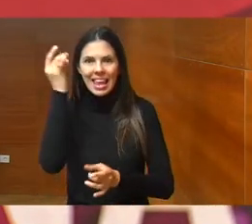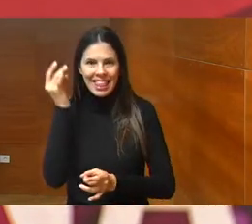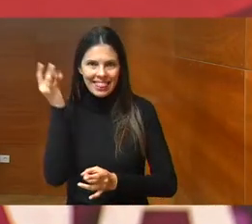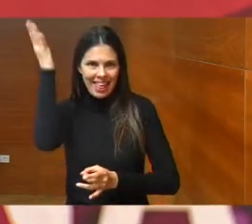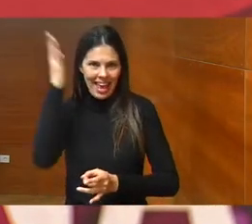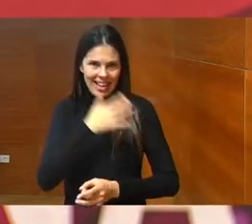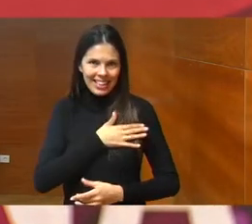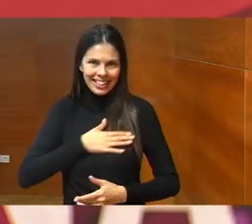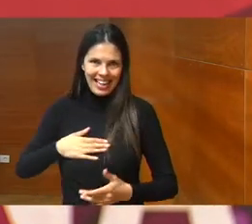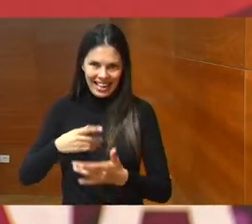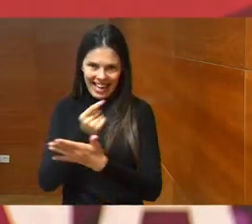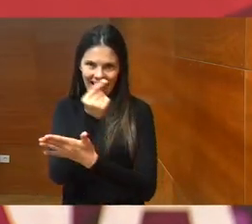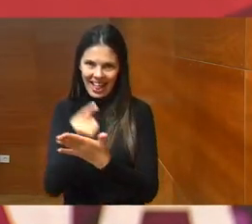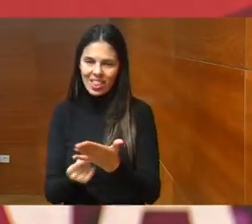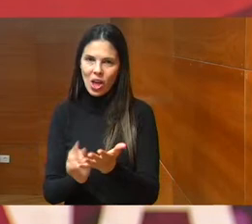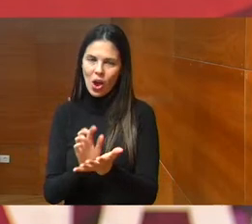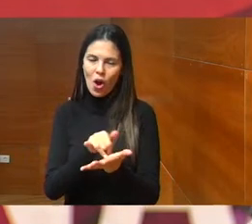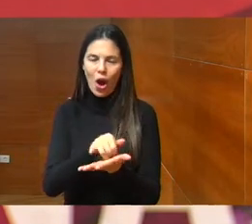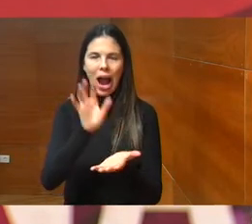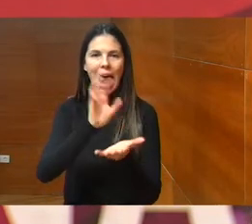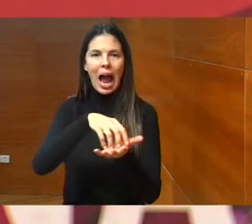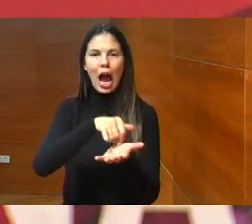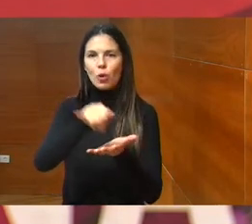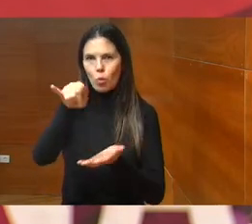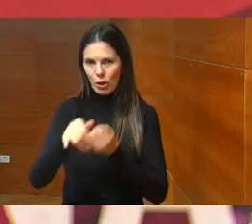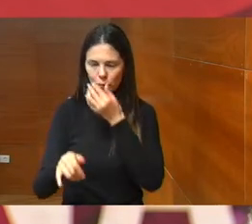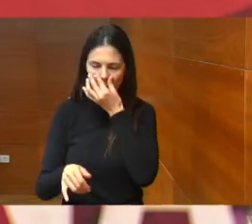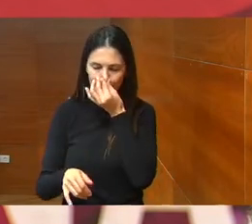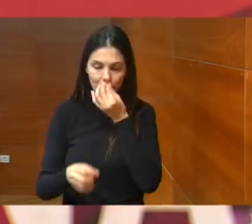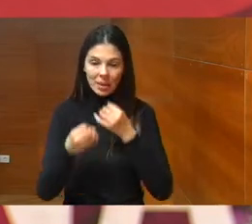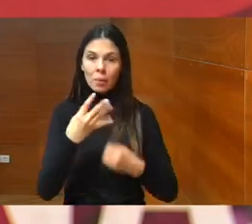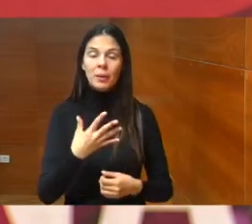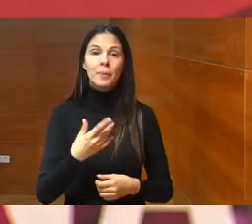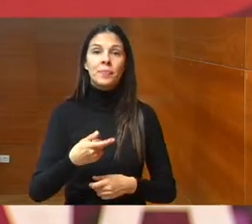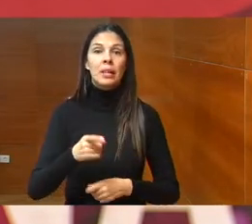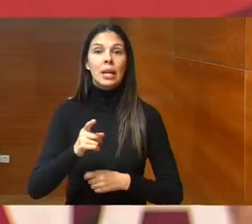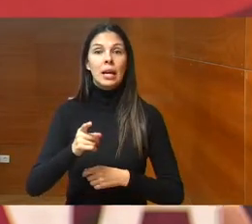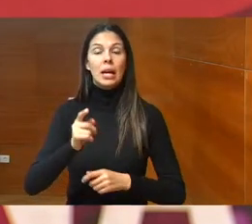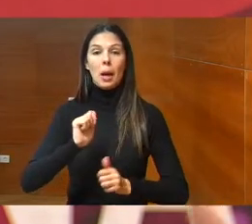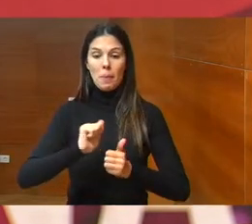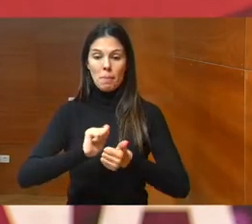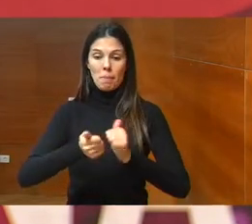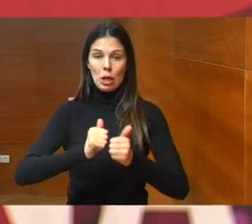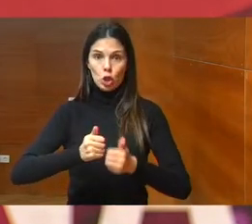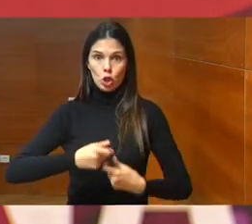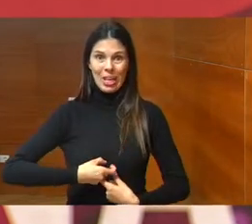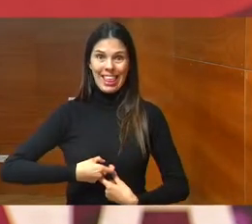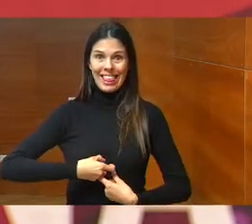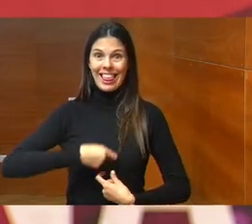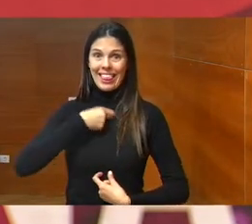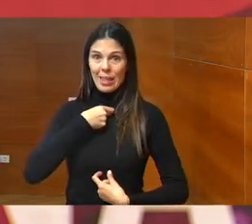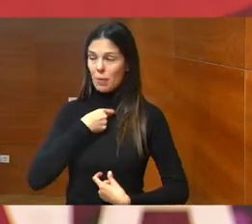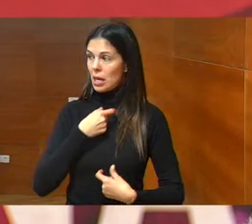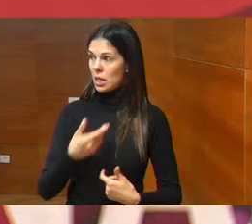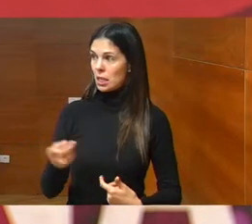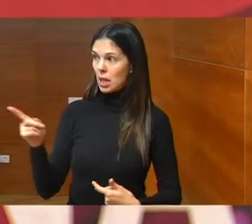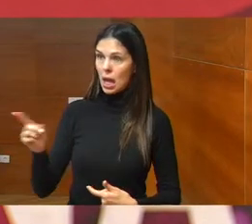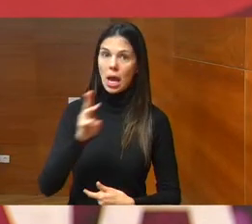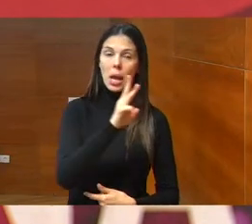de este aeropuerto ven en pilotos civis como competencia Por así decirlo tanto de